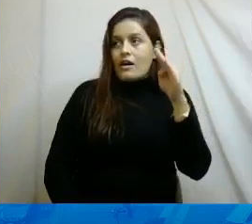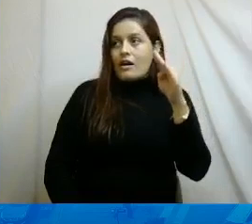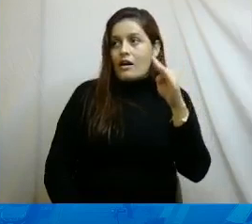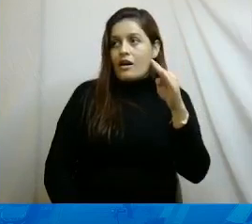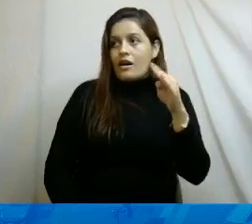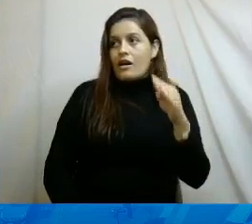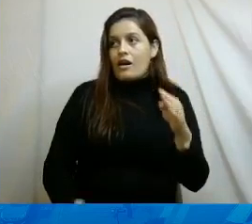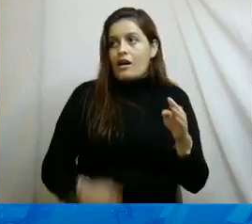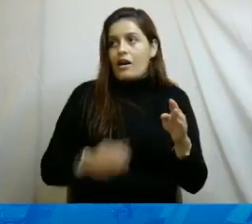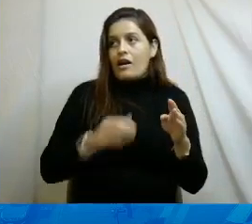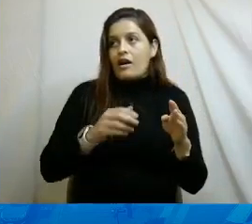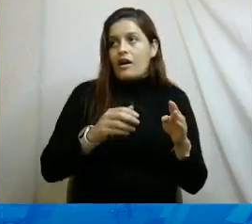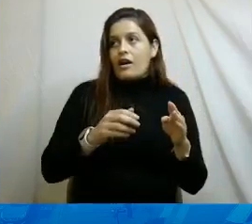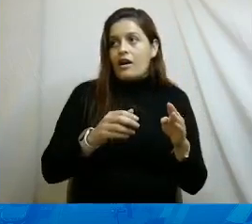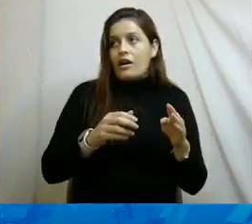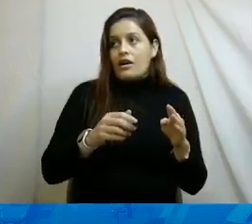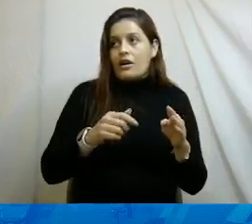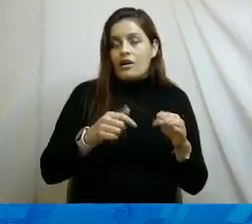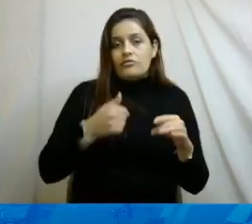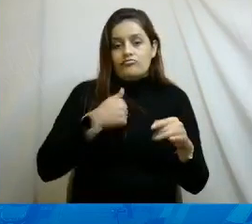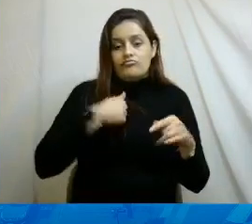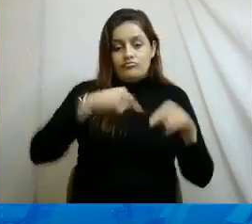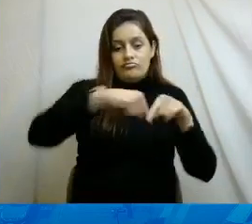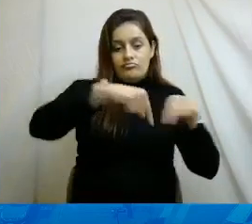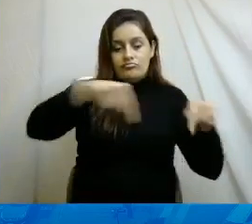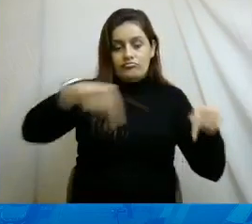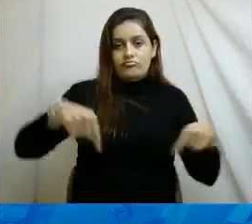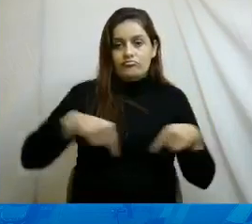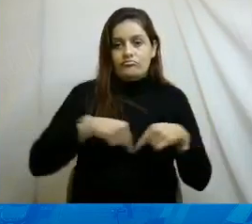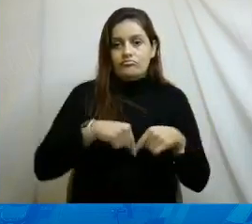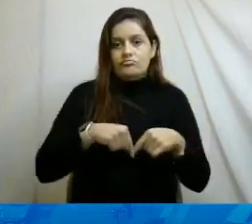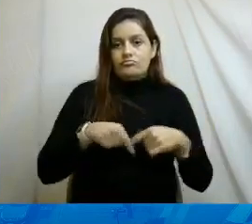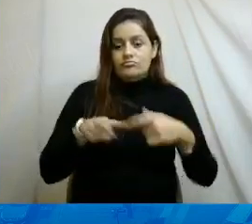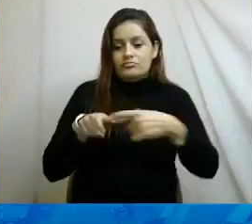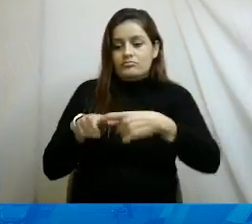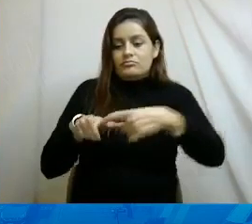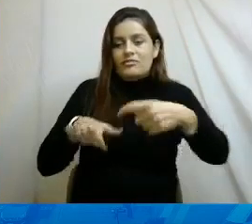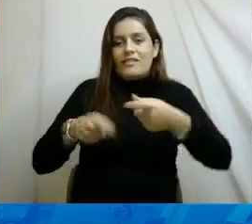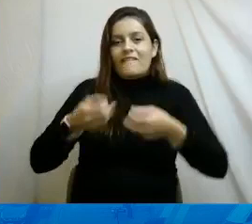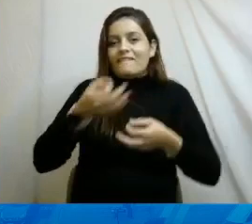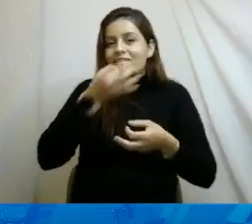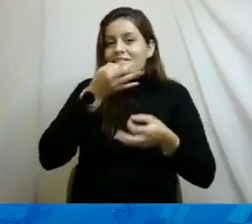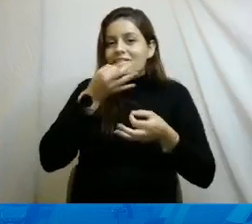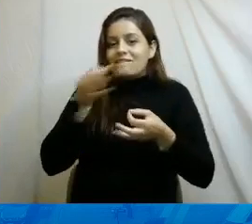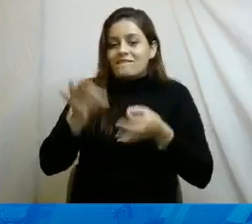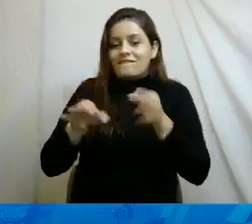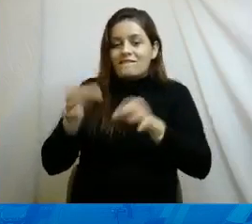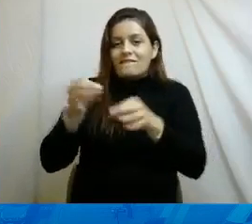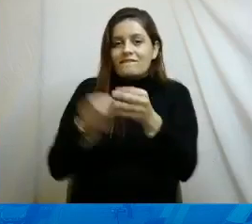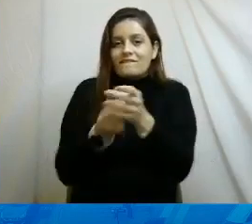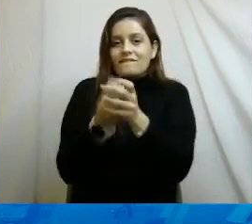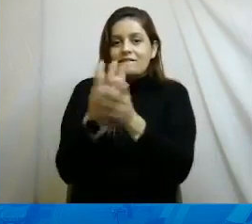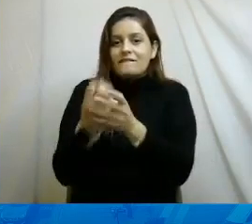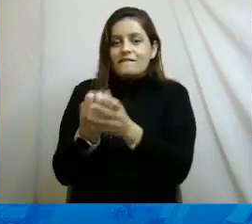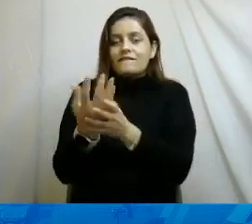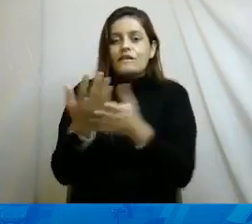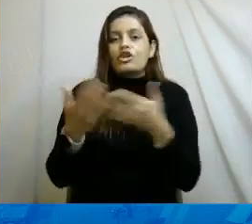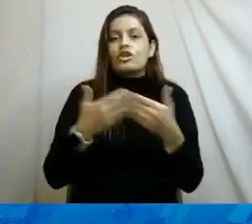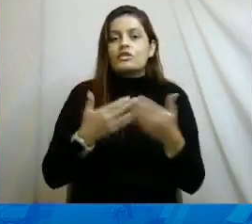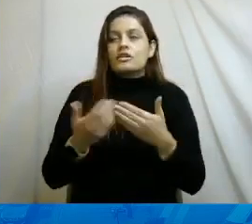de, delante de mi puesto, una jardinera, el cual dice que la van a instalar